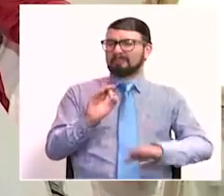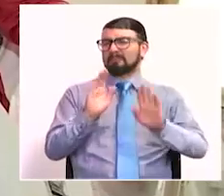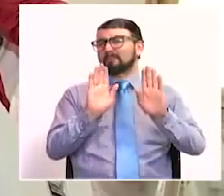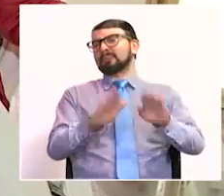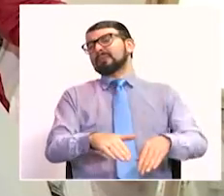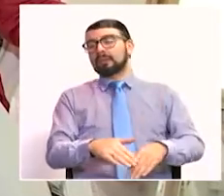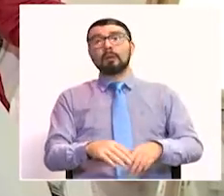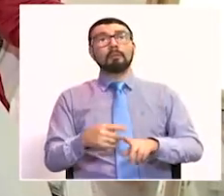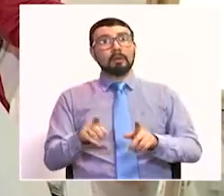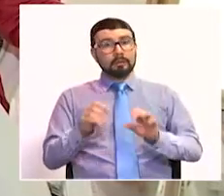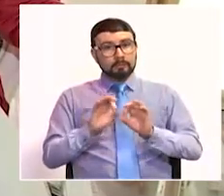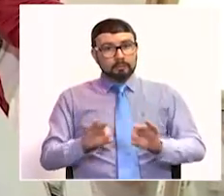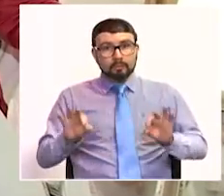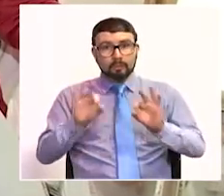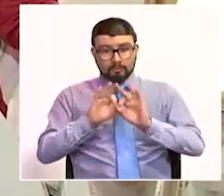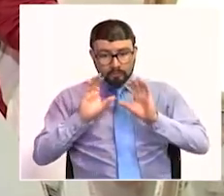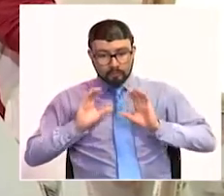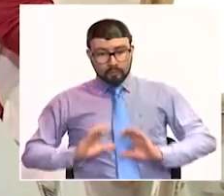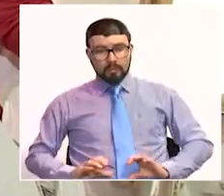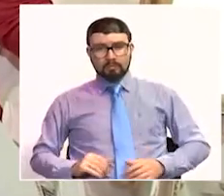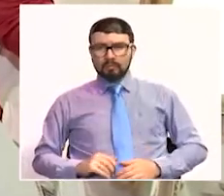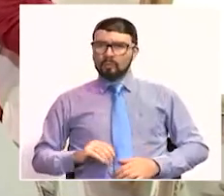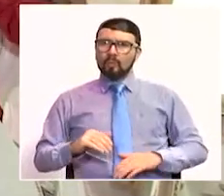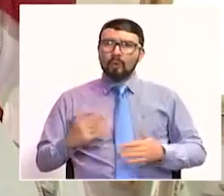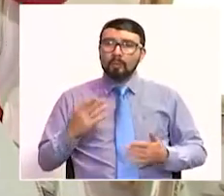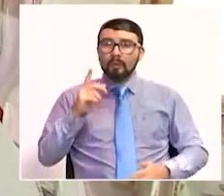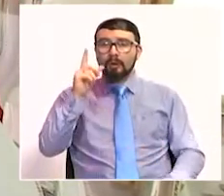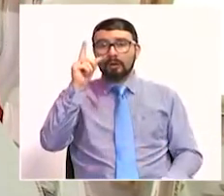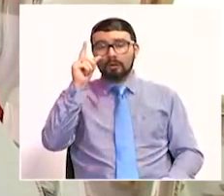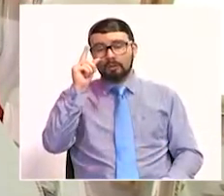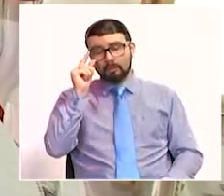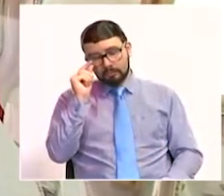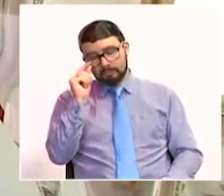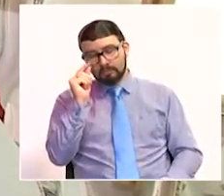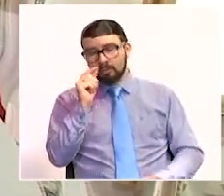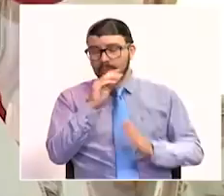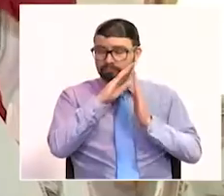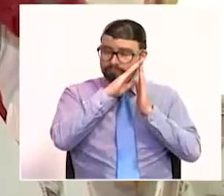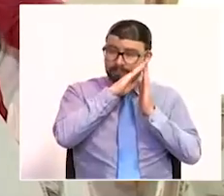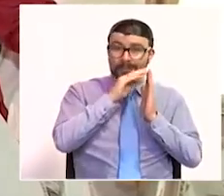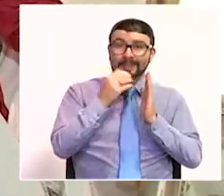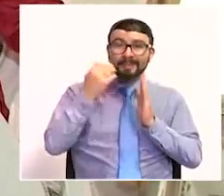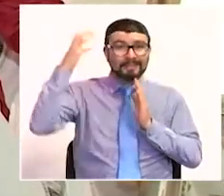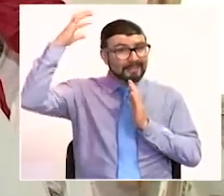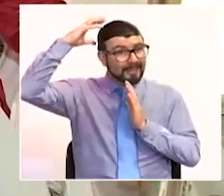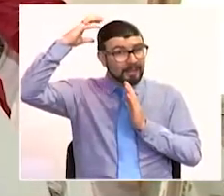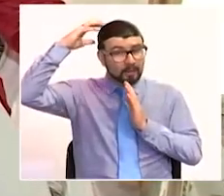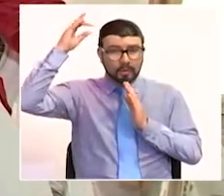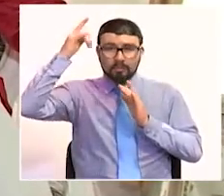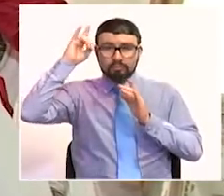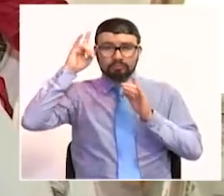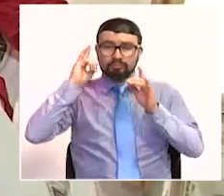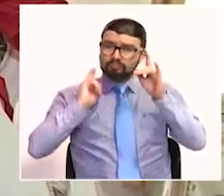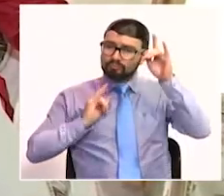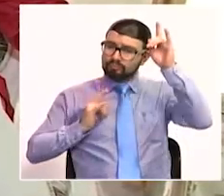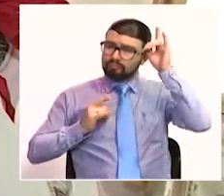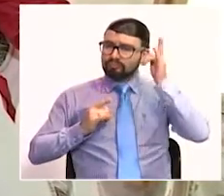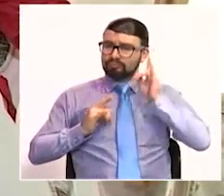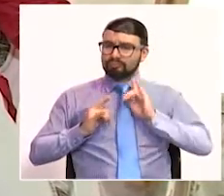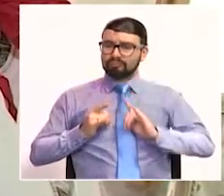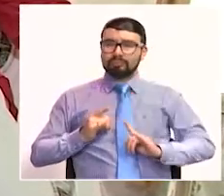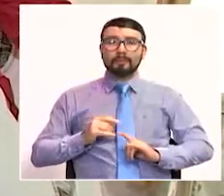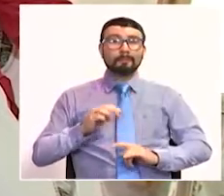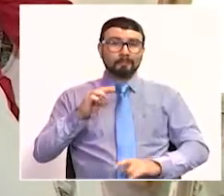nuestro cuerpo. ¿Cómo conseguimos el sueño? Con unos líquidos en el cerebro que se llaman neurotransmisores. Uno de ellos es